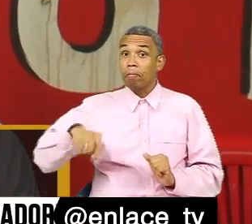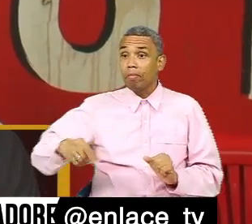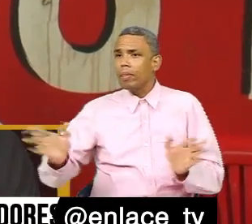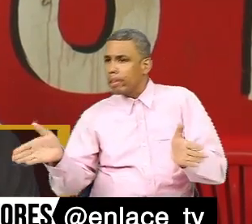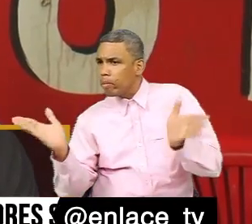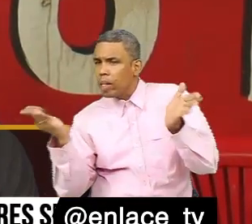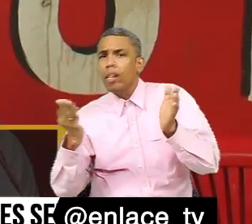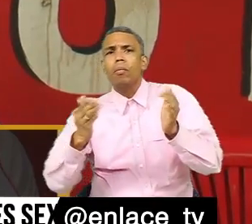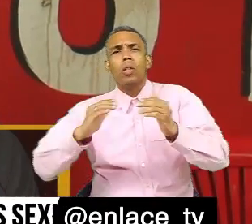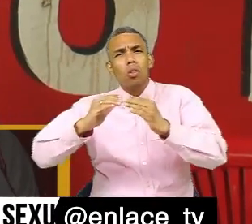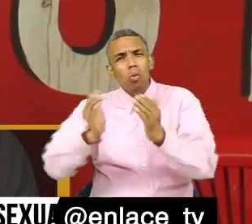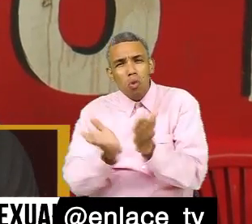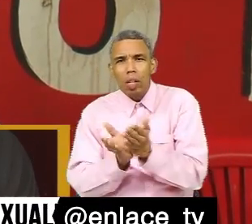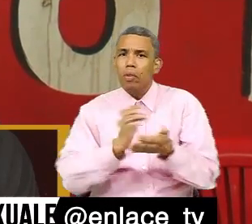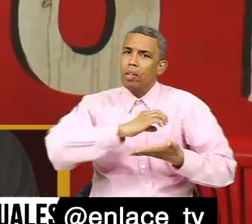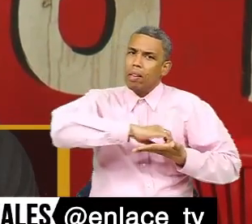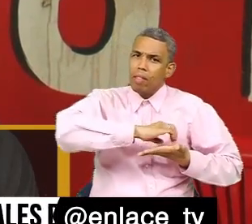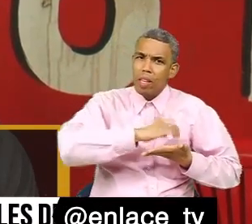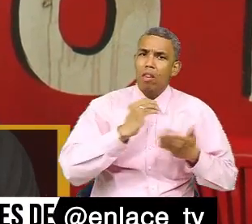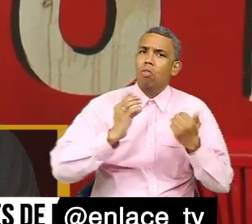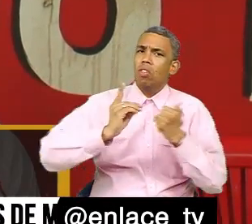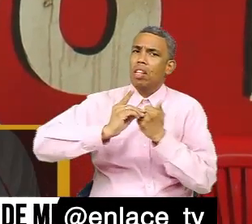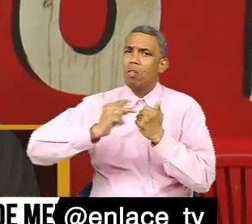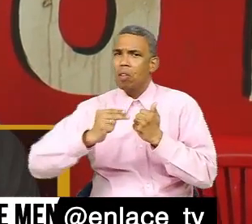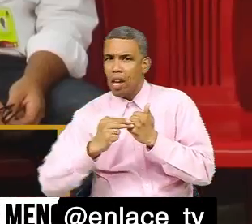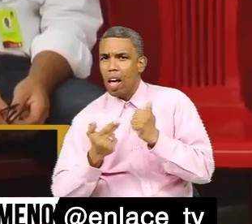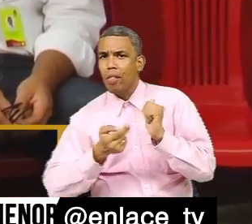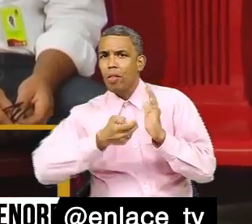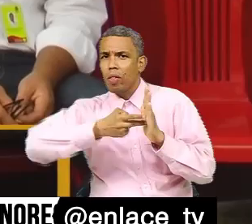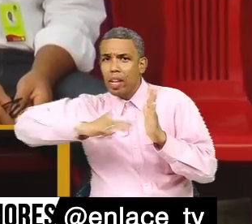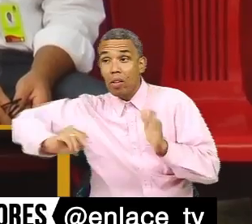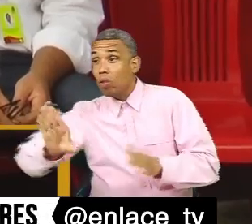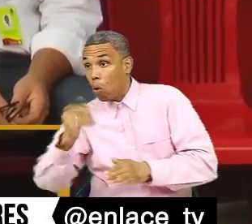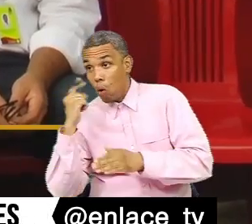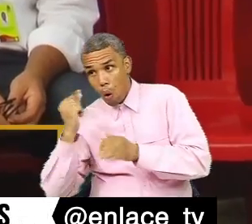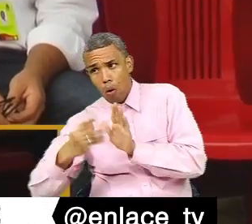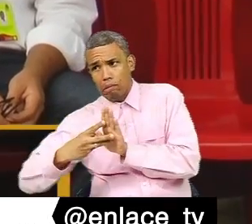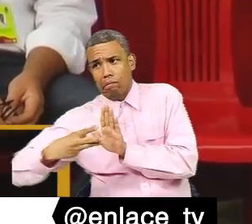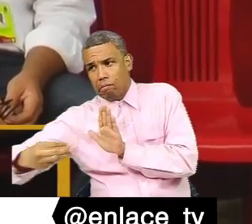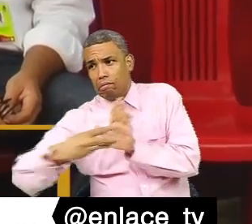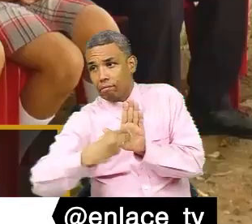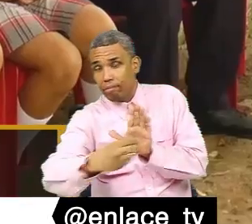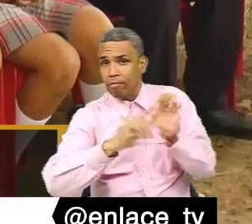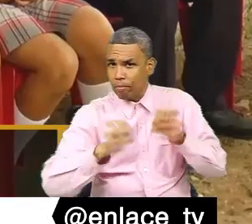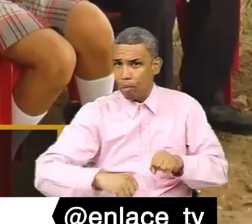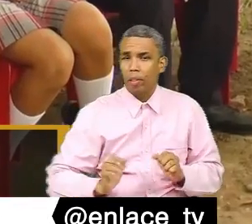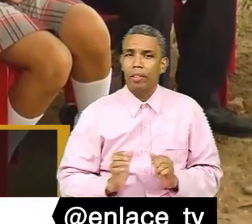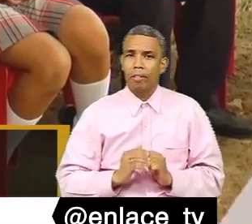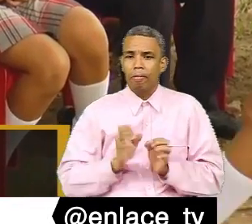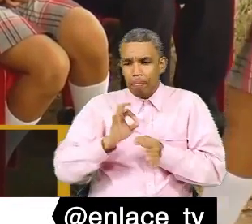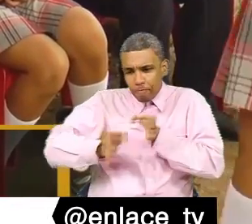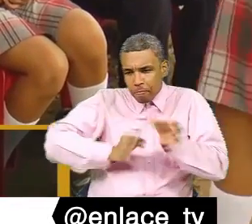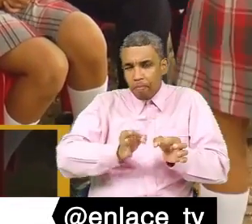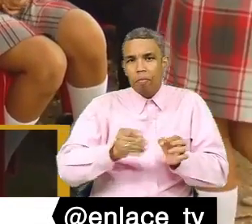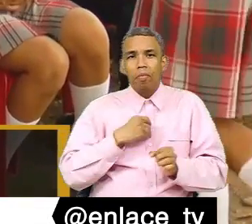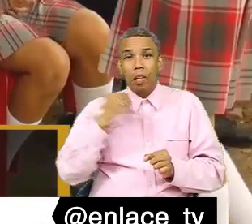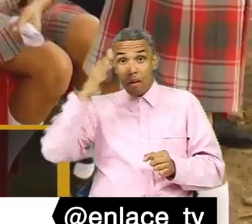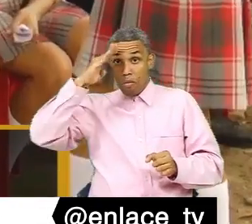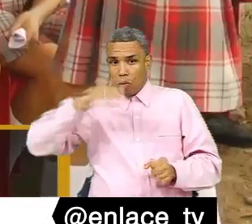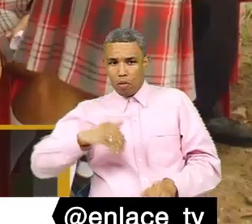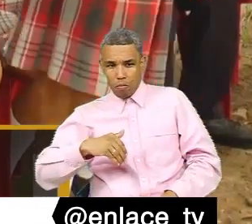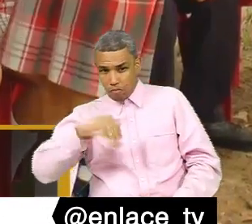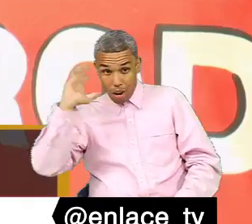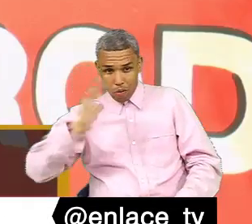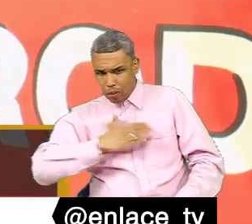unan a esta campaña y podamos cuidar más y mejorar el medio ambiente. Tanto el secretario de Medio Ambiente como el comandante de la Fuerza Marte mostraron su interés en apoyo a